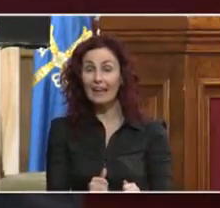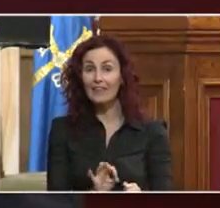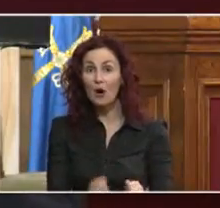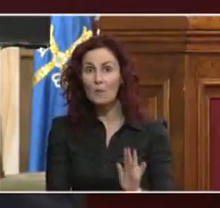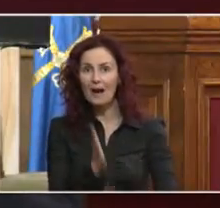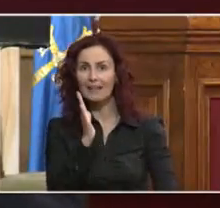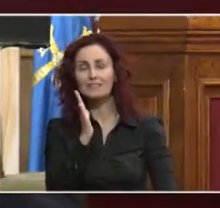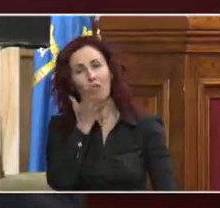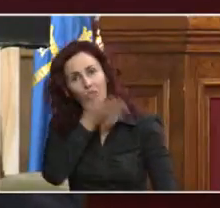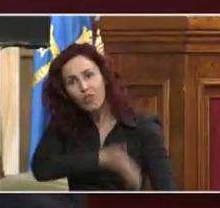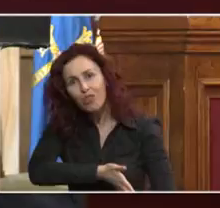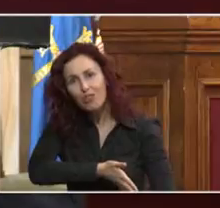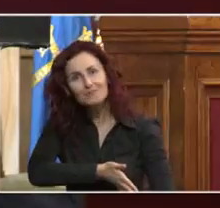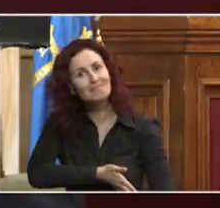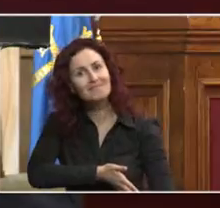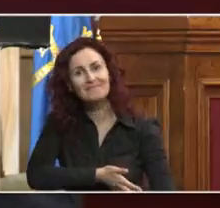cuántos se duermen.